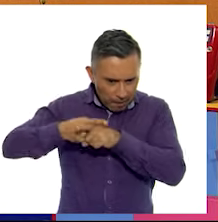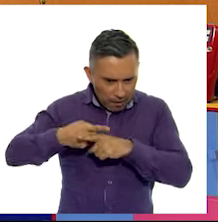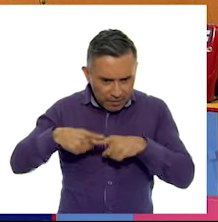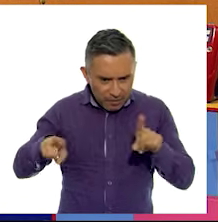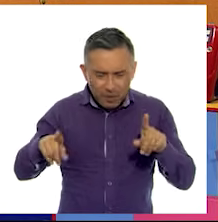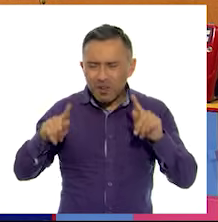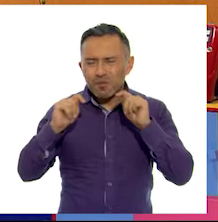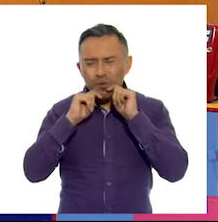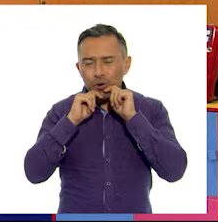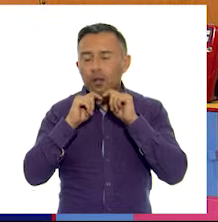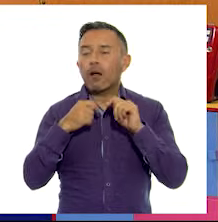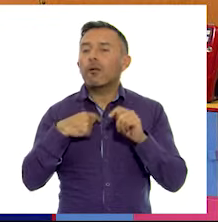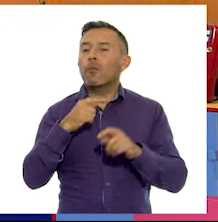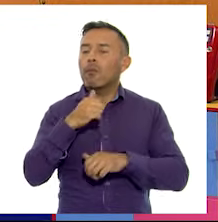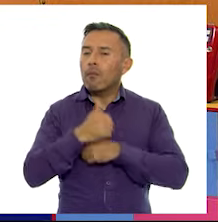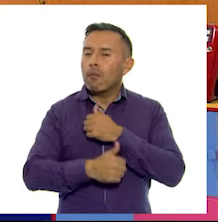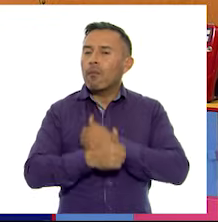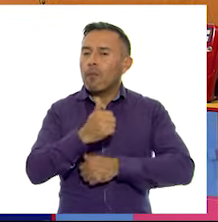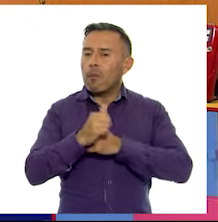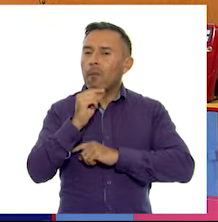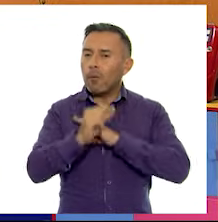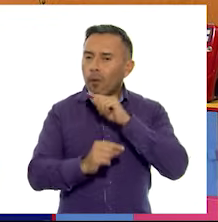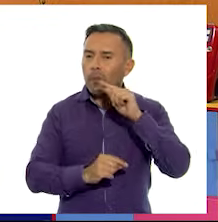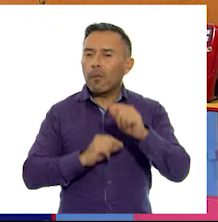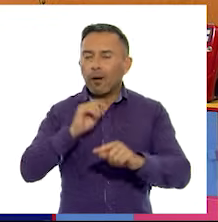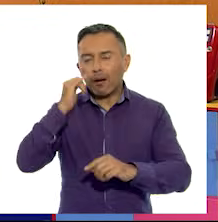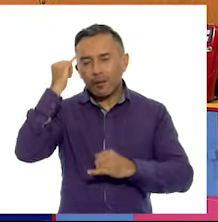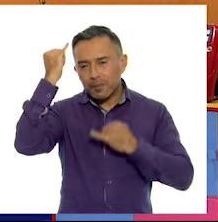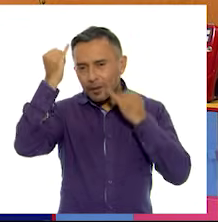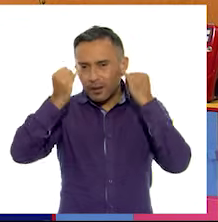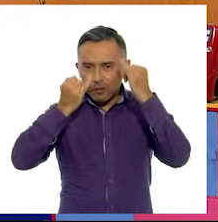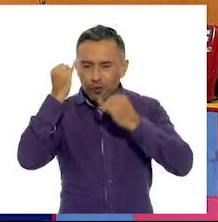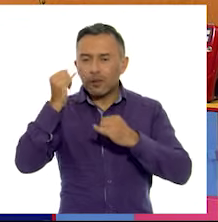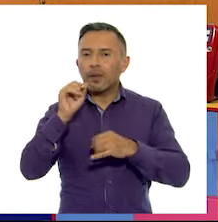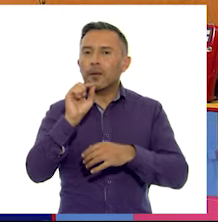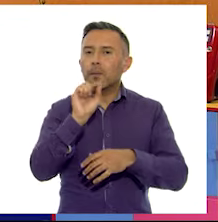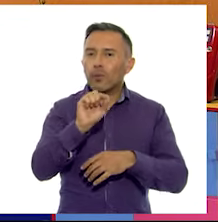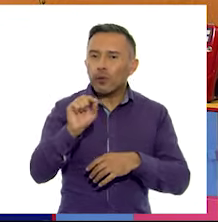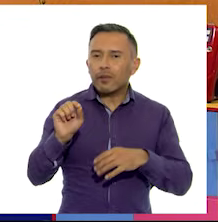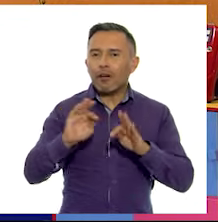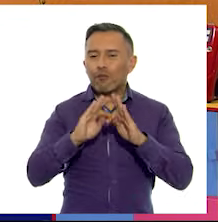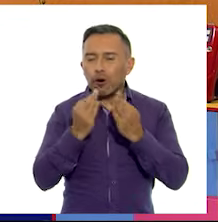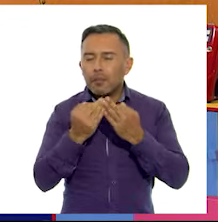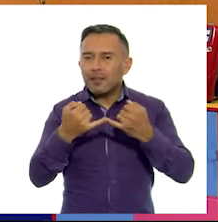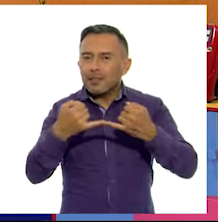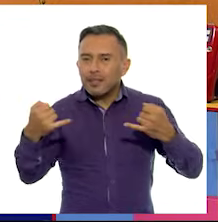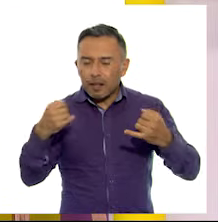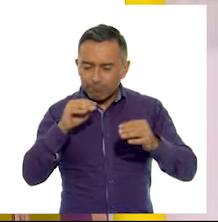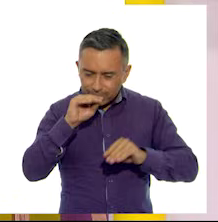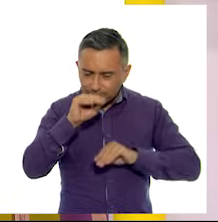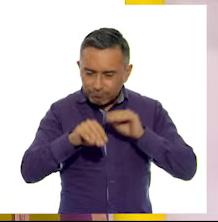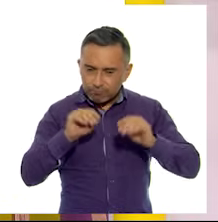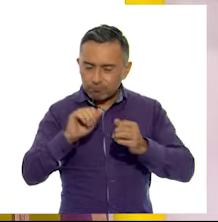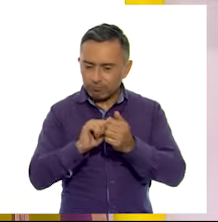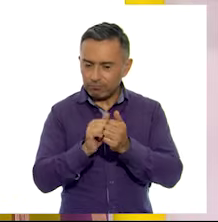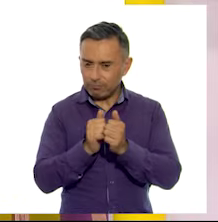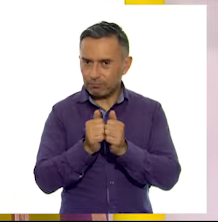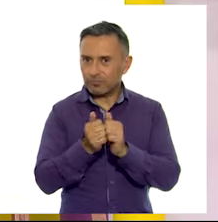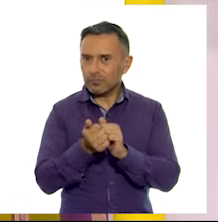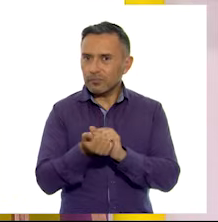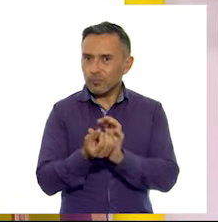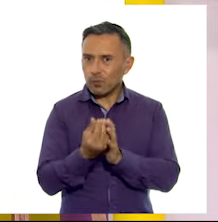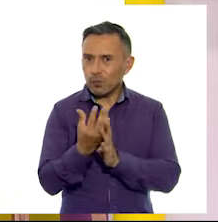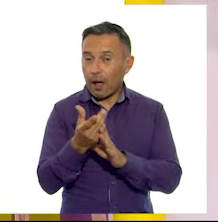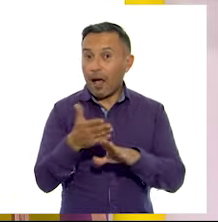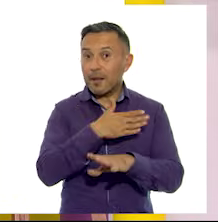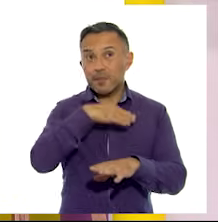es que... vayan usando su imaginación a partir de líneas, formas y puntos. puede transformarse esto que en principio iba a ser